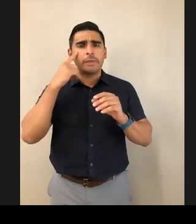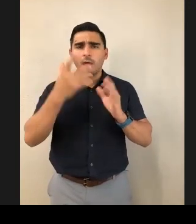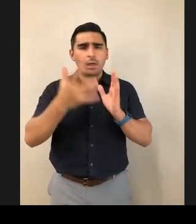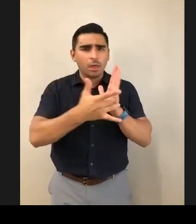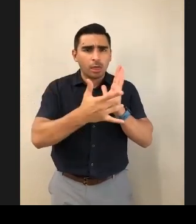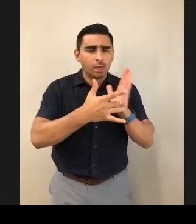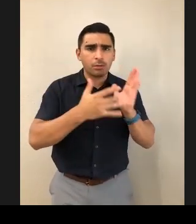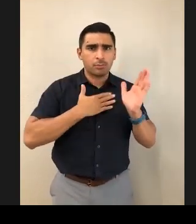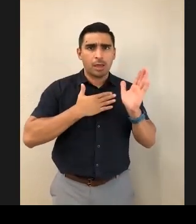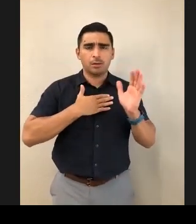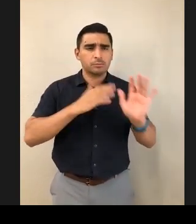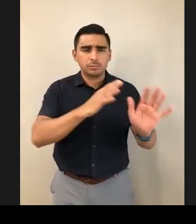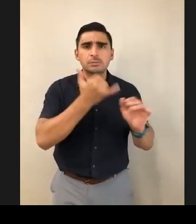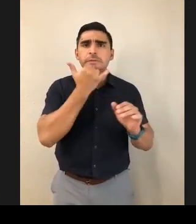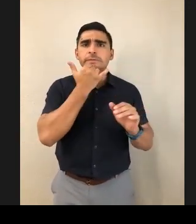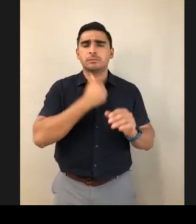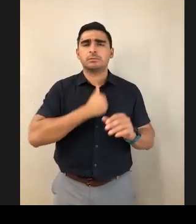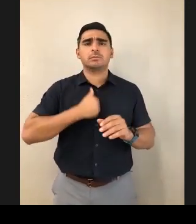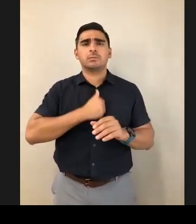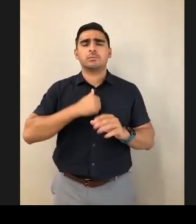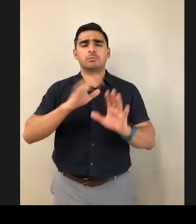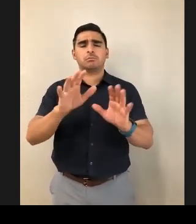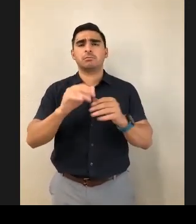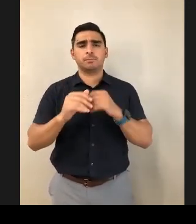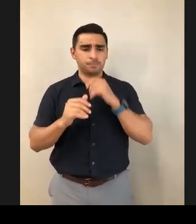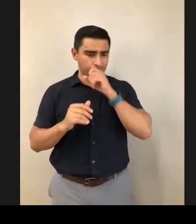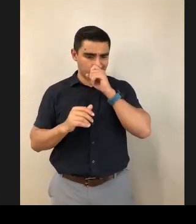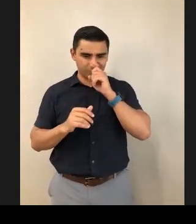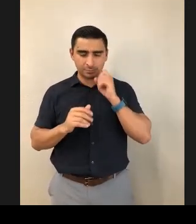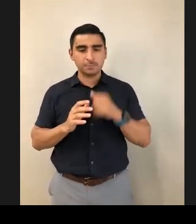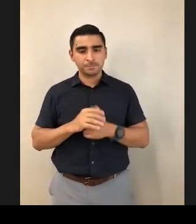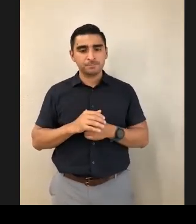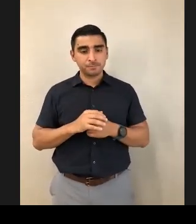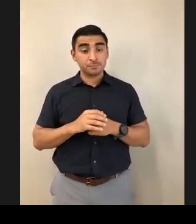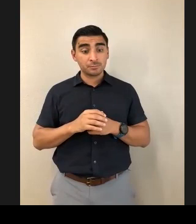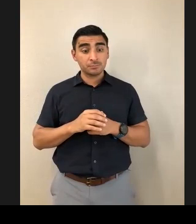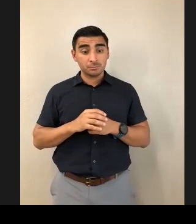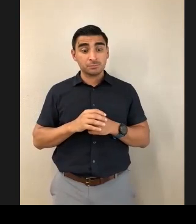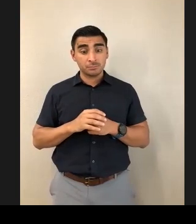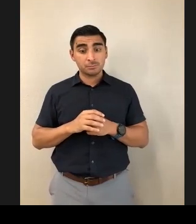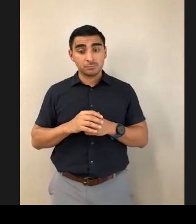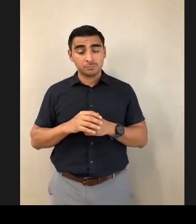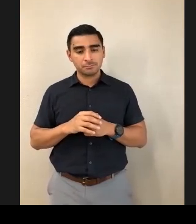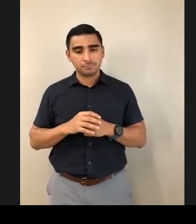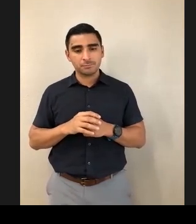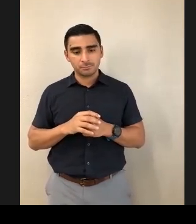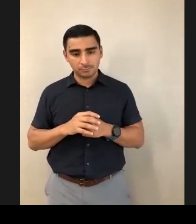Pensé, había creo que un problema técnico. Bueno, antes